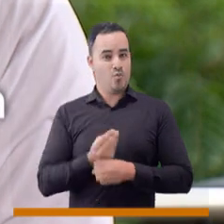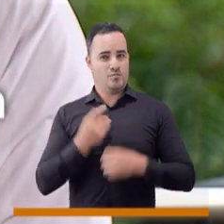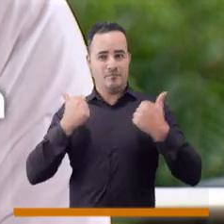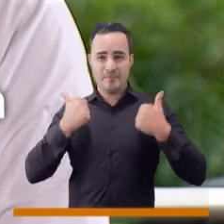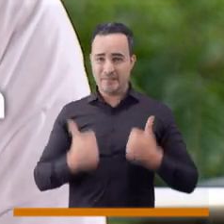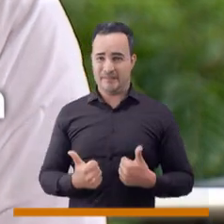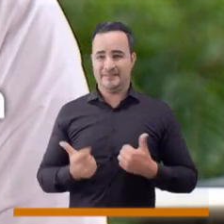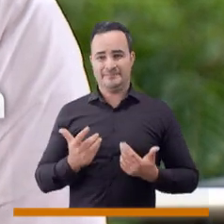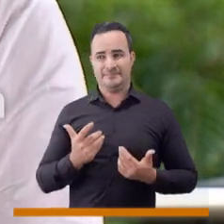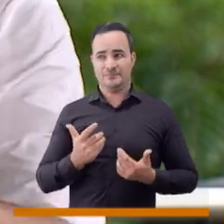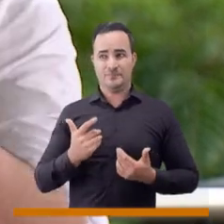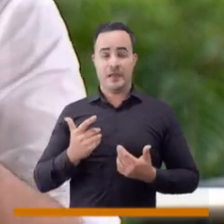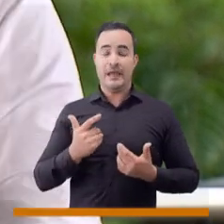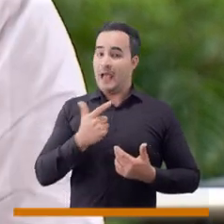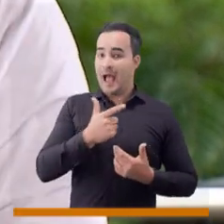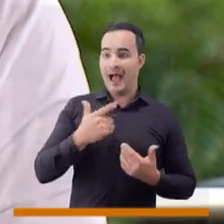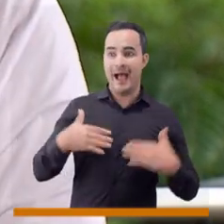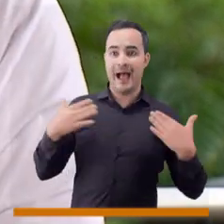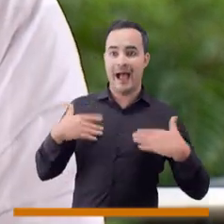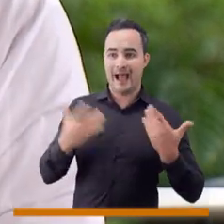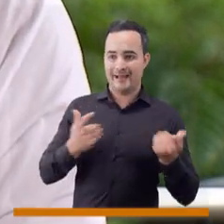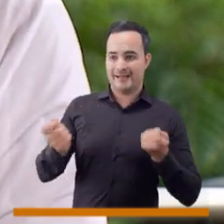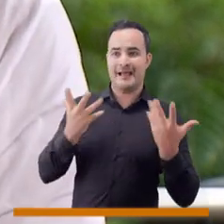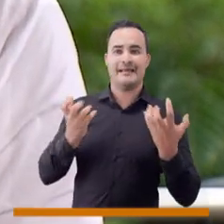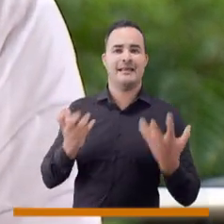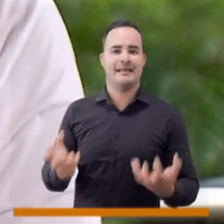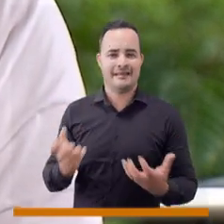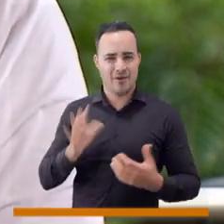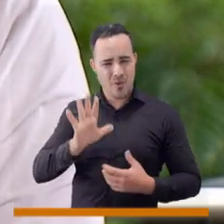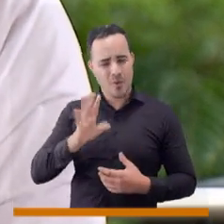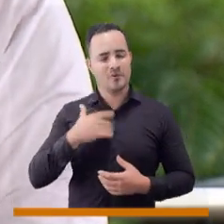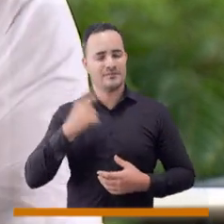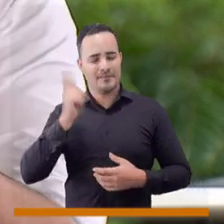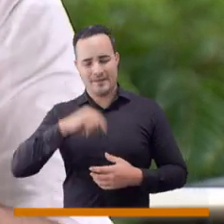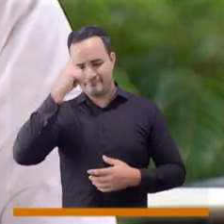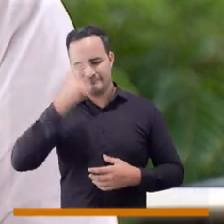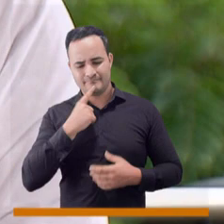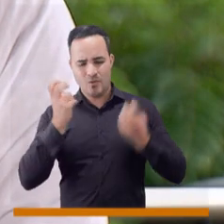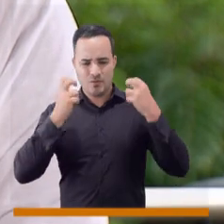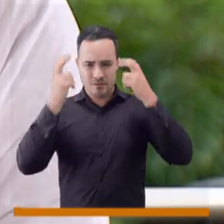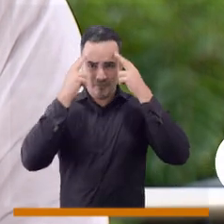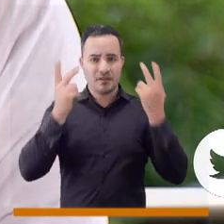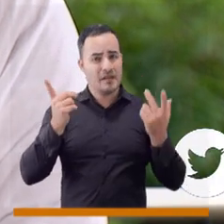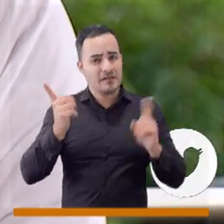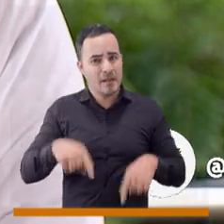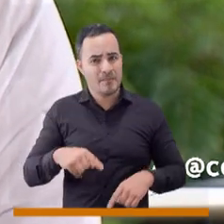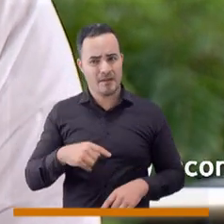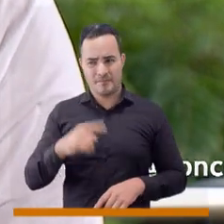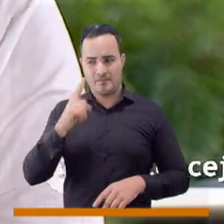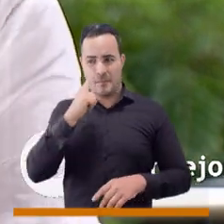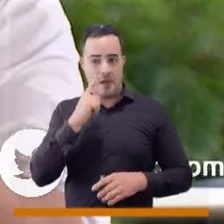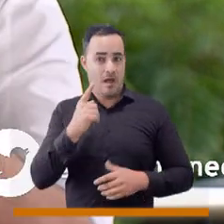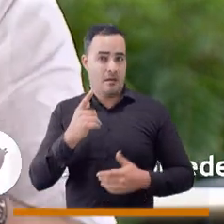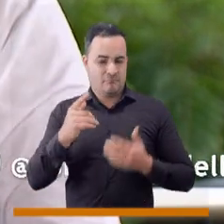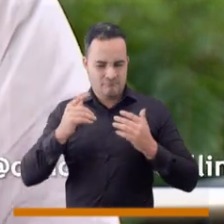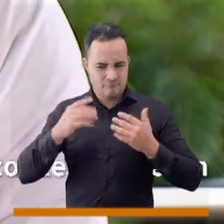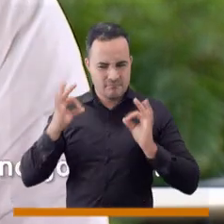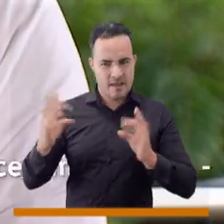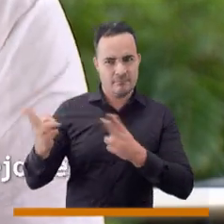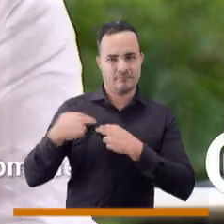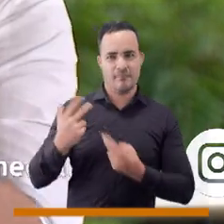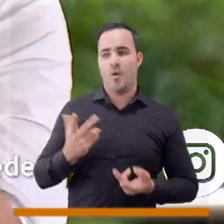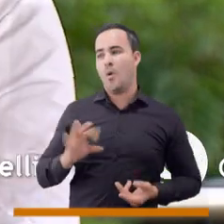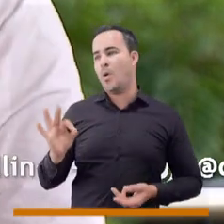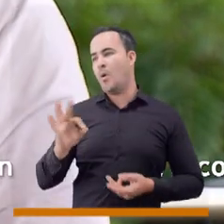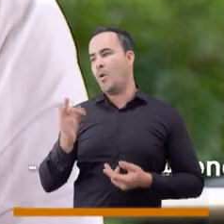de administrar esta ciudad. No es simplemente la intención, es el conocimiento. Pero adicionalmente que sea un buen padre de familia, Cate, que haya pasado por la